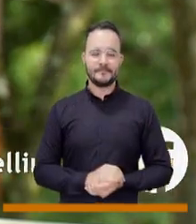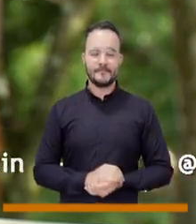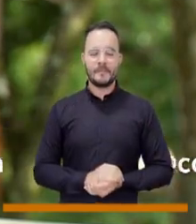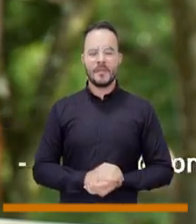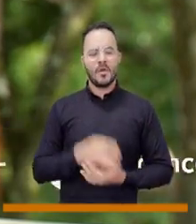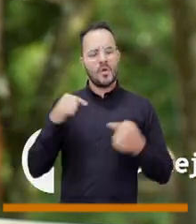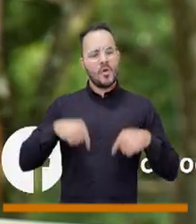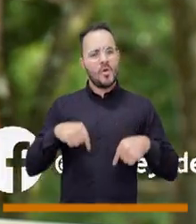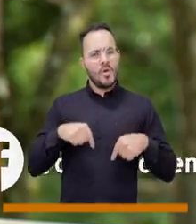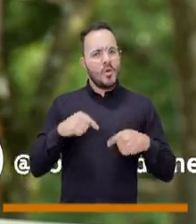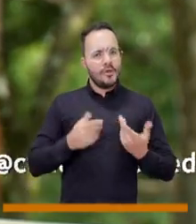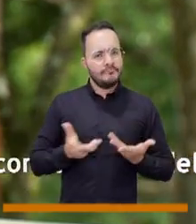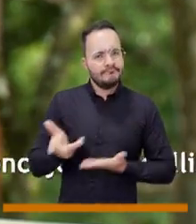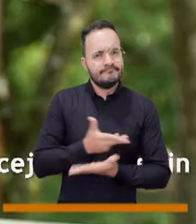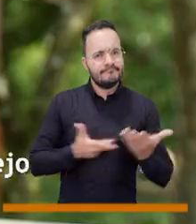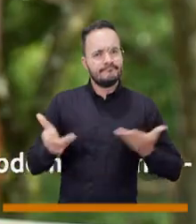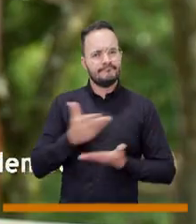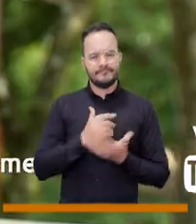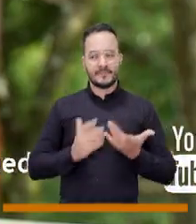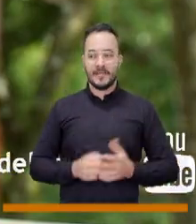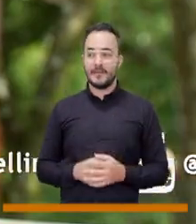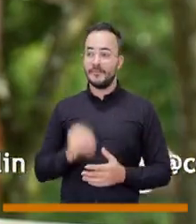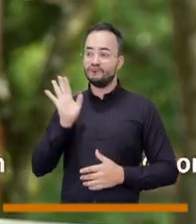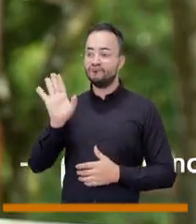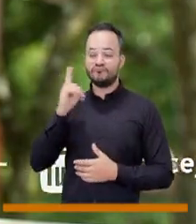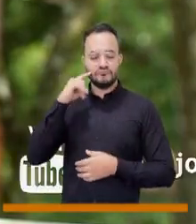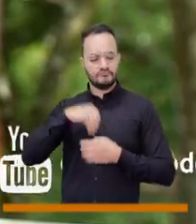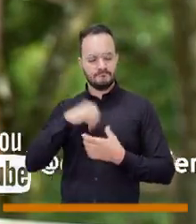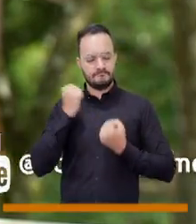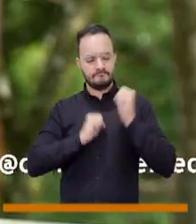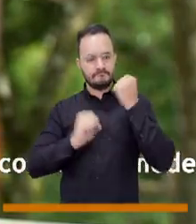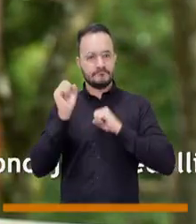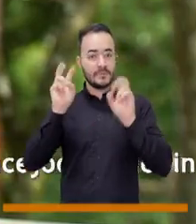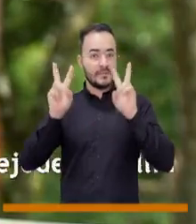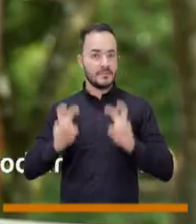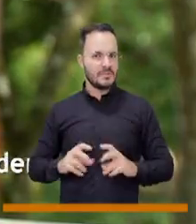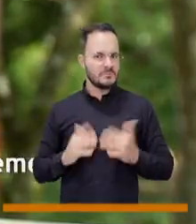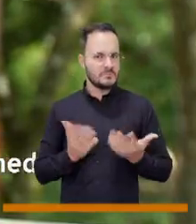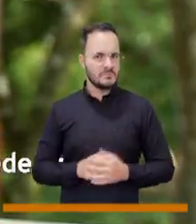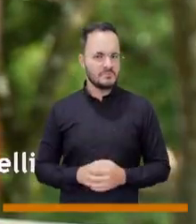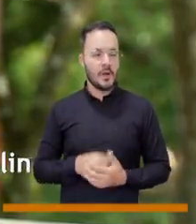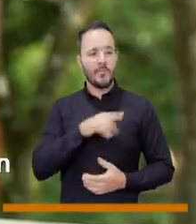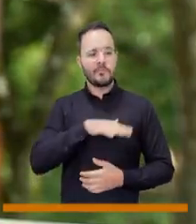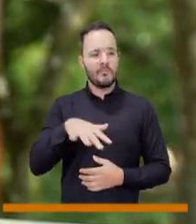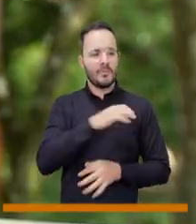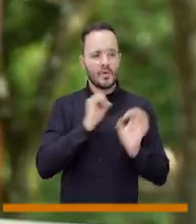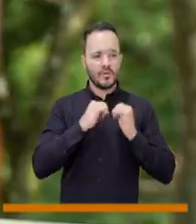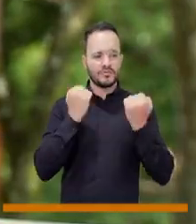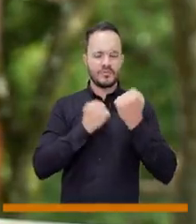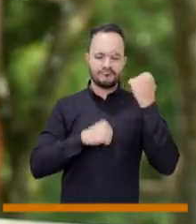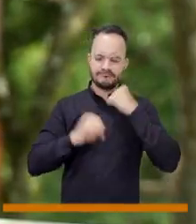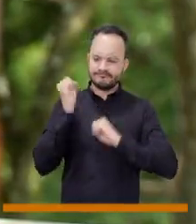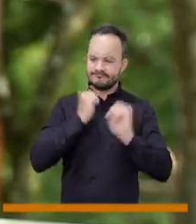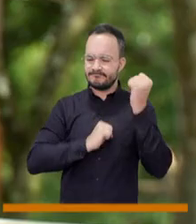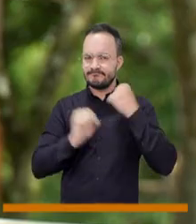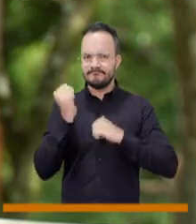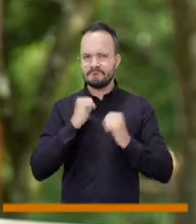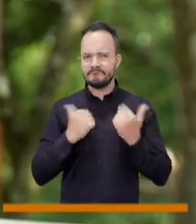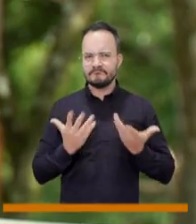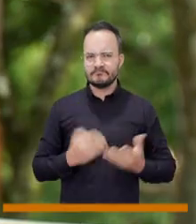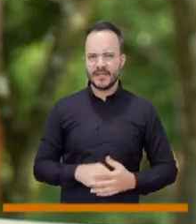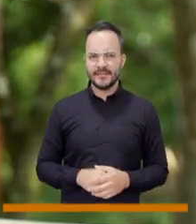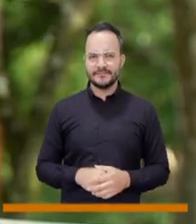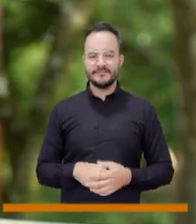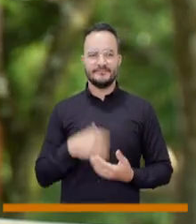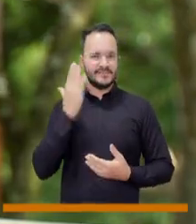es dar una revisión a los temas que están preocupando y ocupando, por supuesto, a la corporación en estas